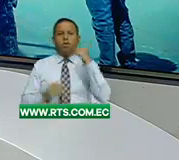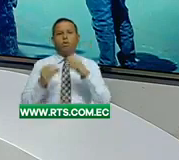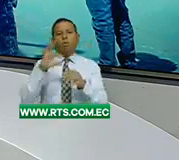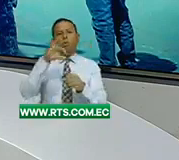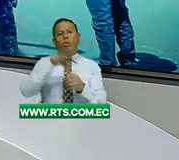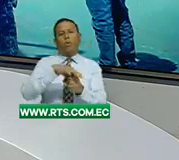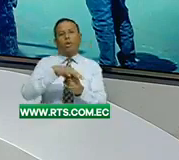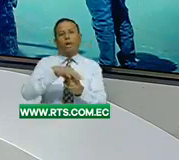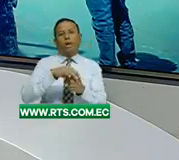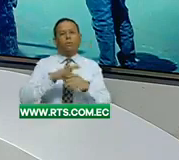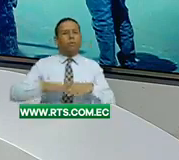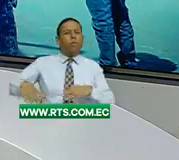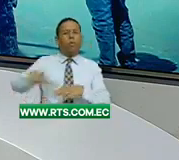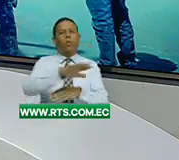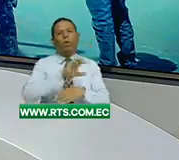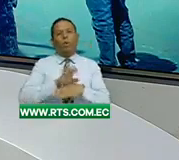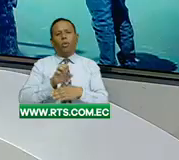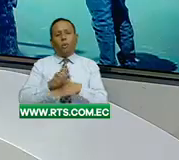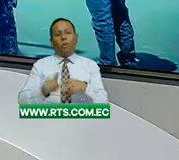proceso electoral.